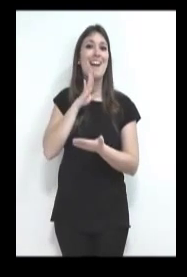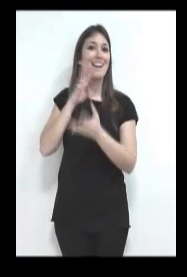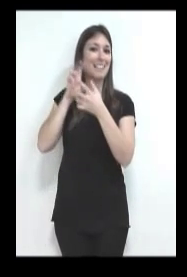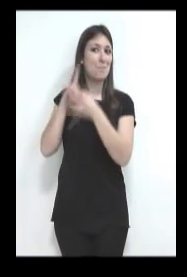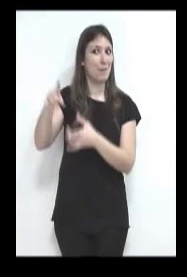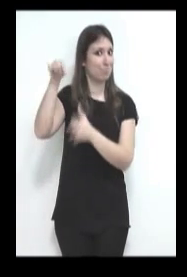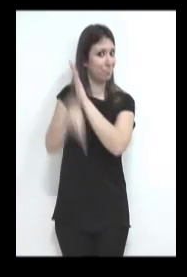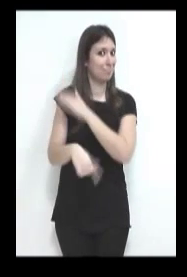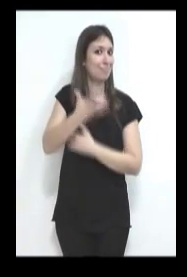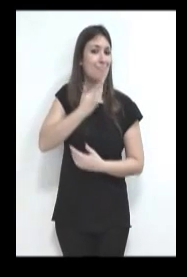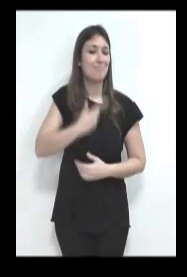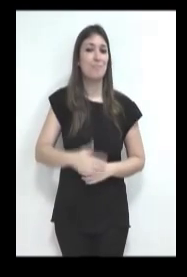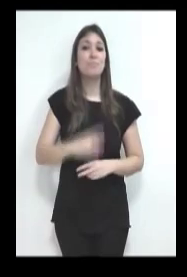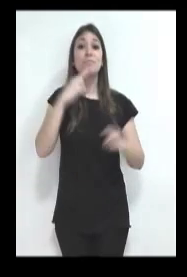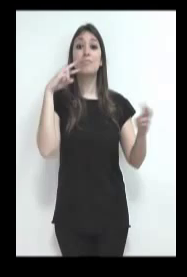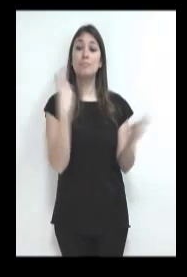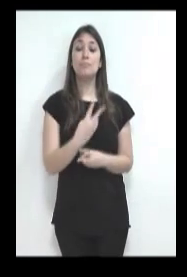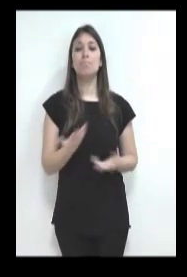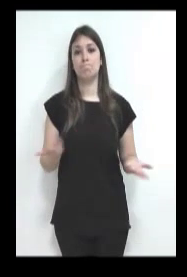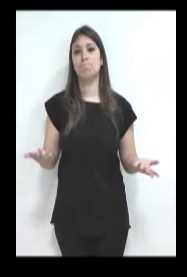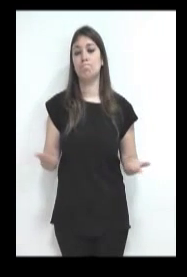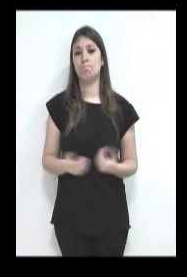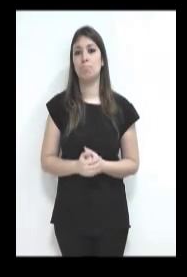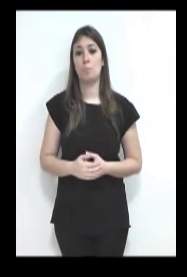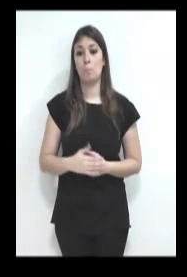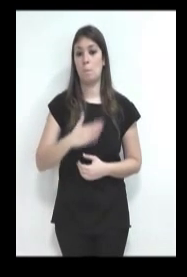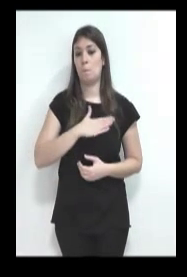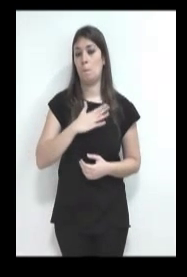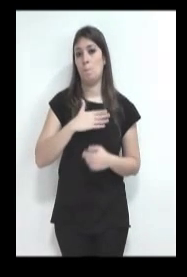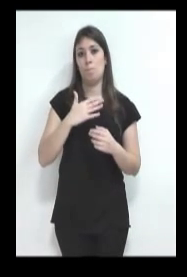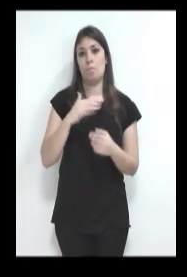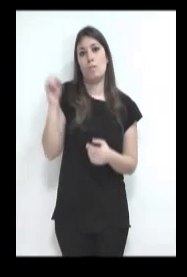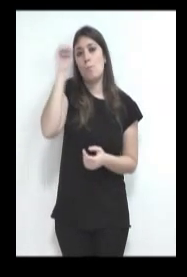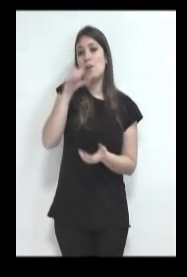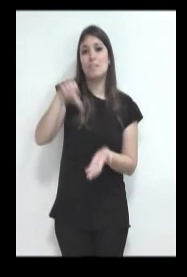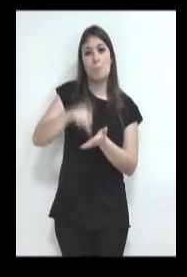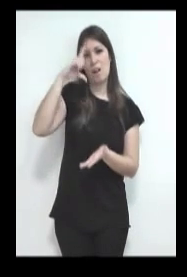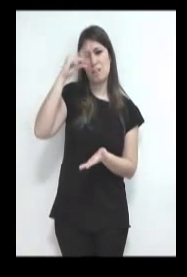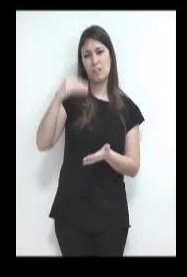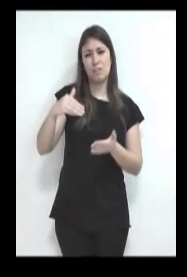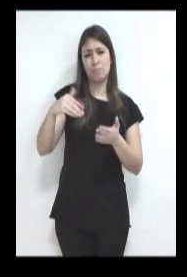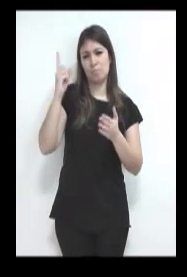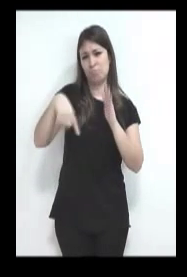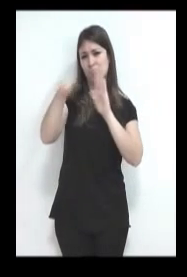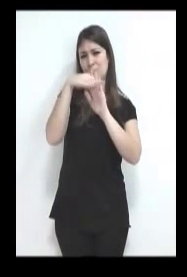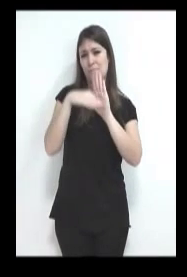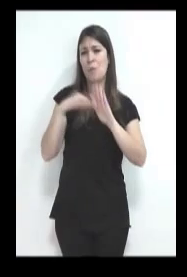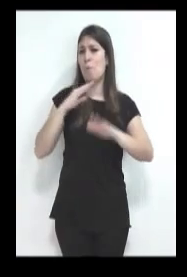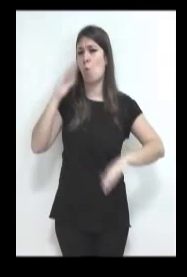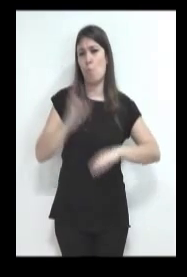está muy metido. Bueno, nosotros consideramos que las Smart Cities, uno de los principios básicos debe ser